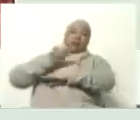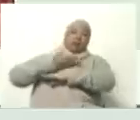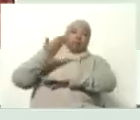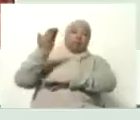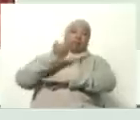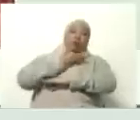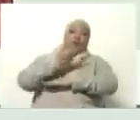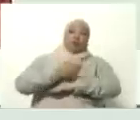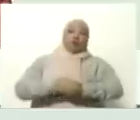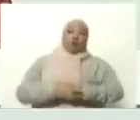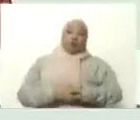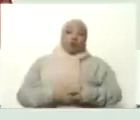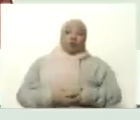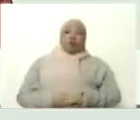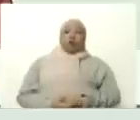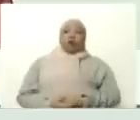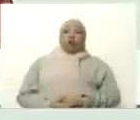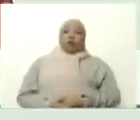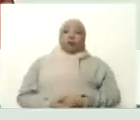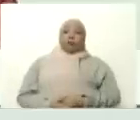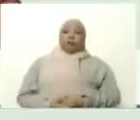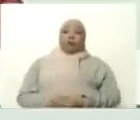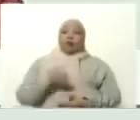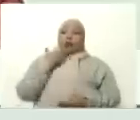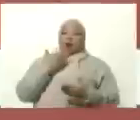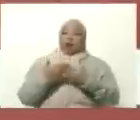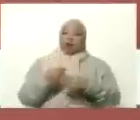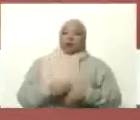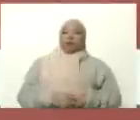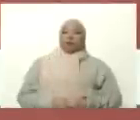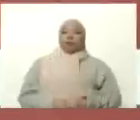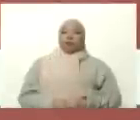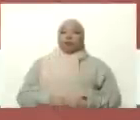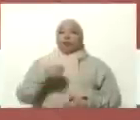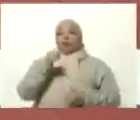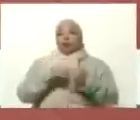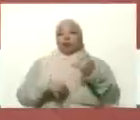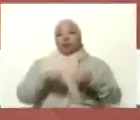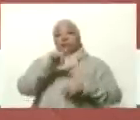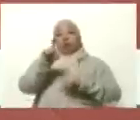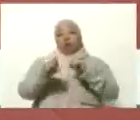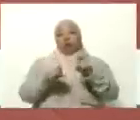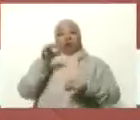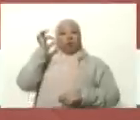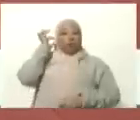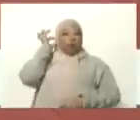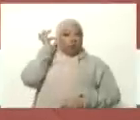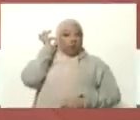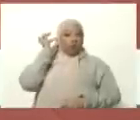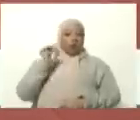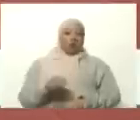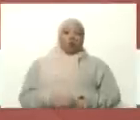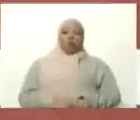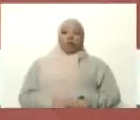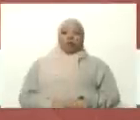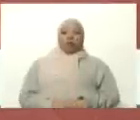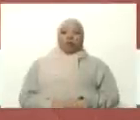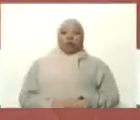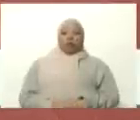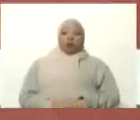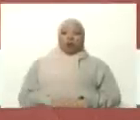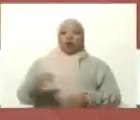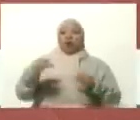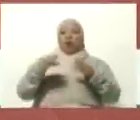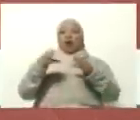fracasar. No tengamos duda. Gracias. La última pregunta la realiza Andrea Romero por Canal